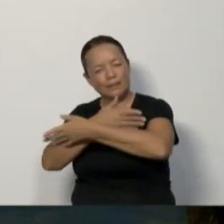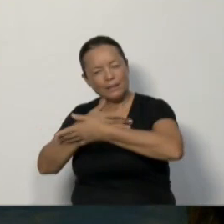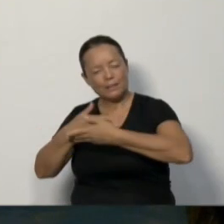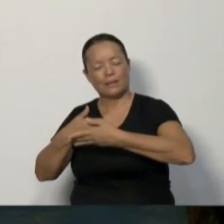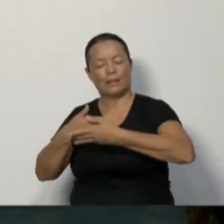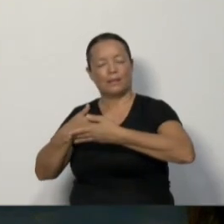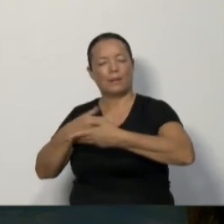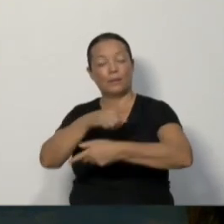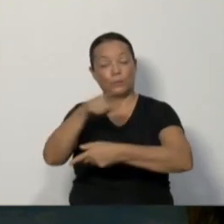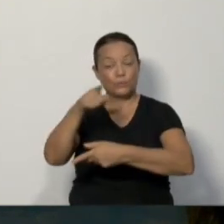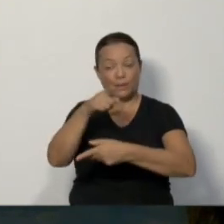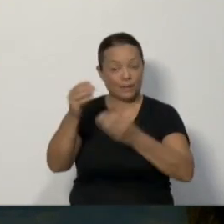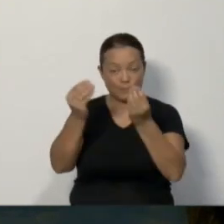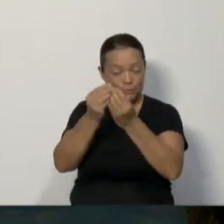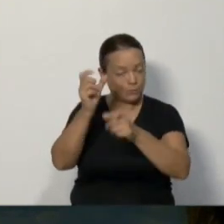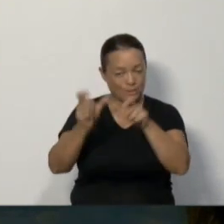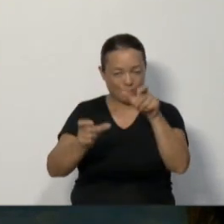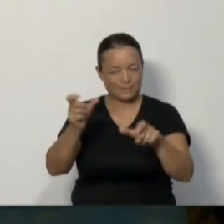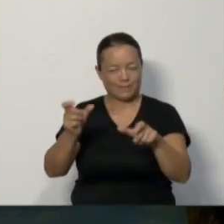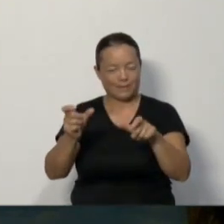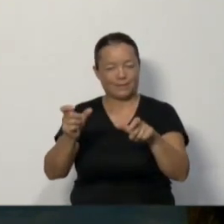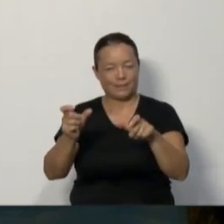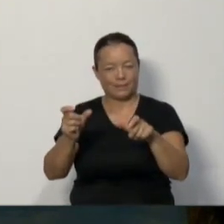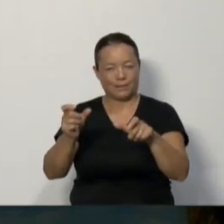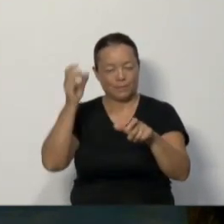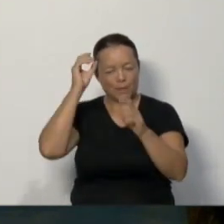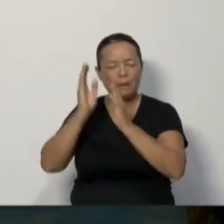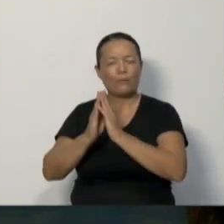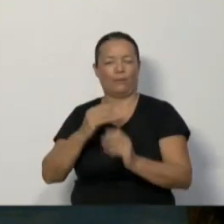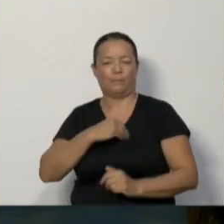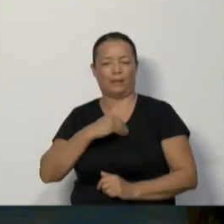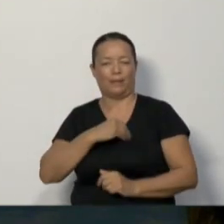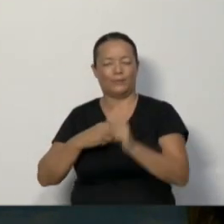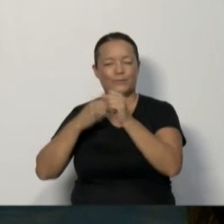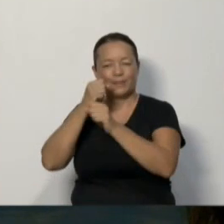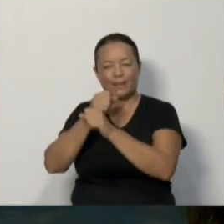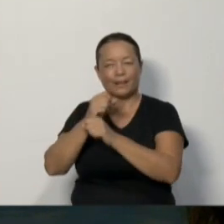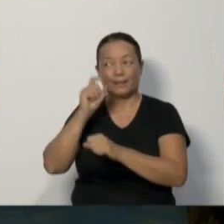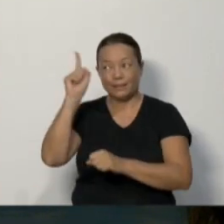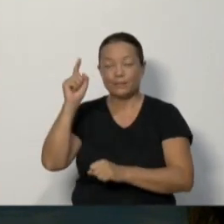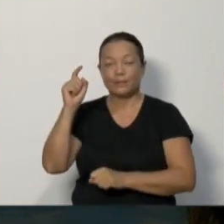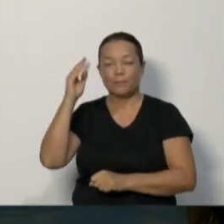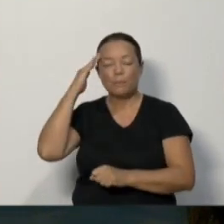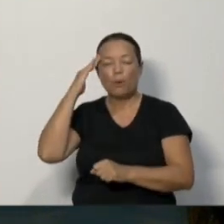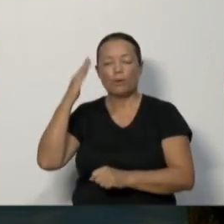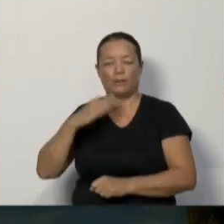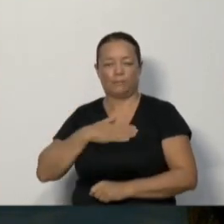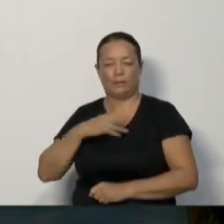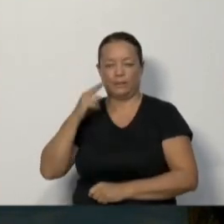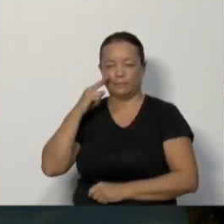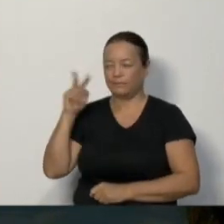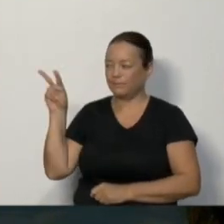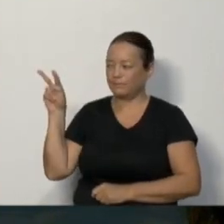eterna, que será derramada por ustedes y por muchos para el perdón de los pecados. Hagan esto en